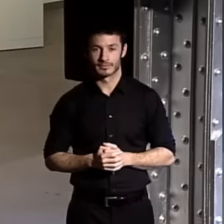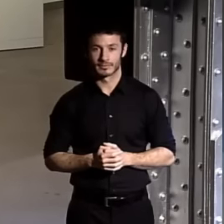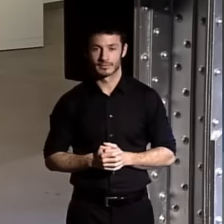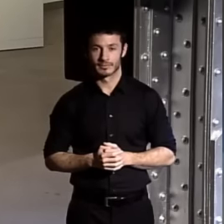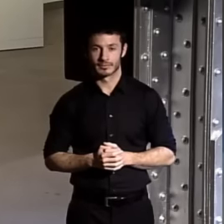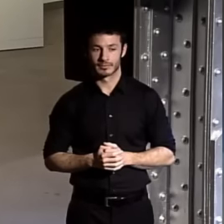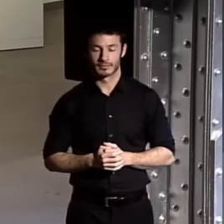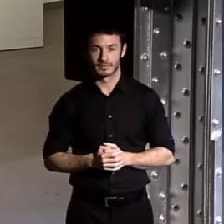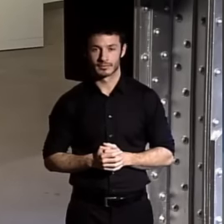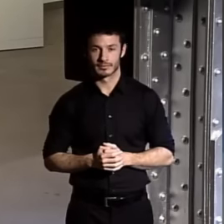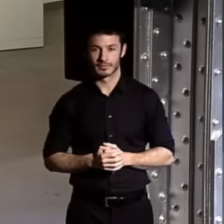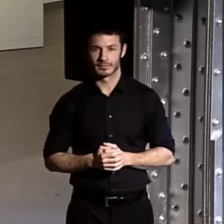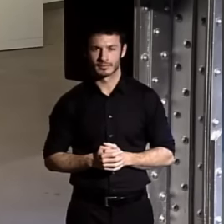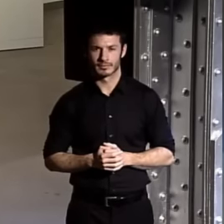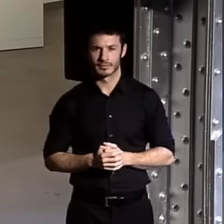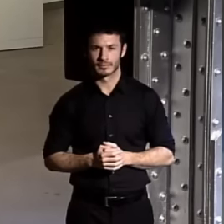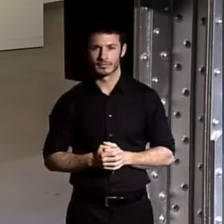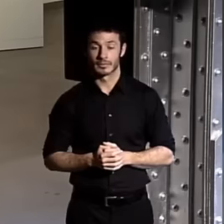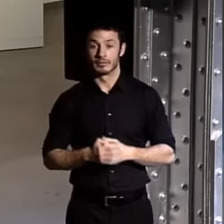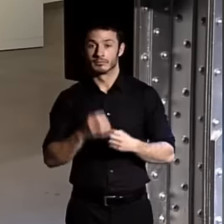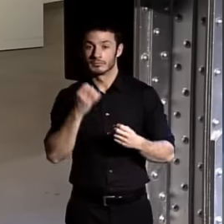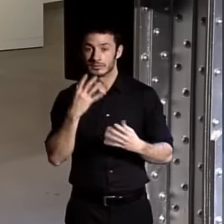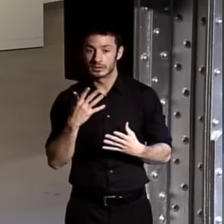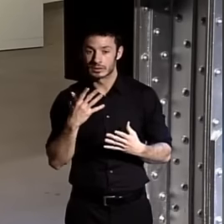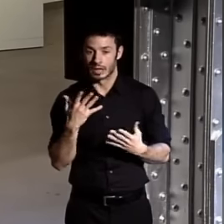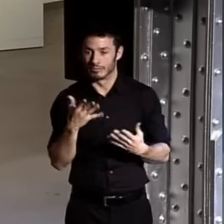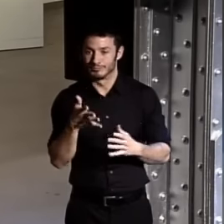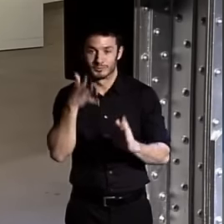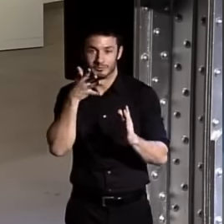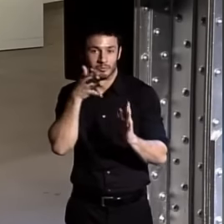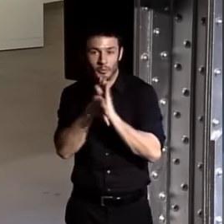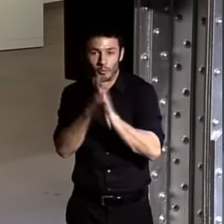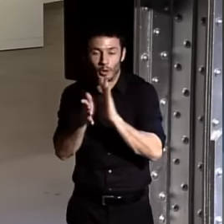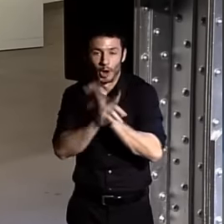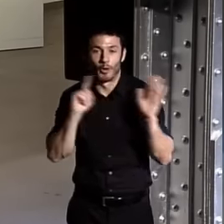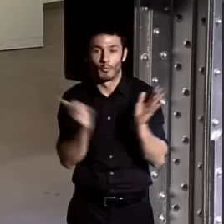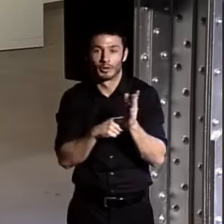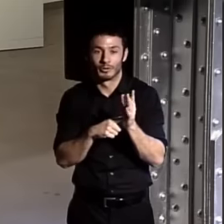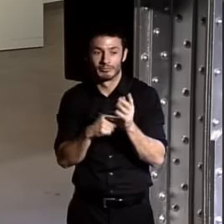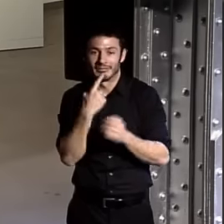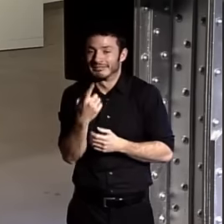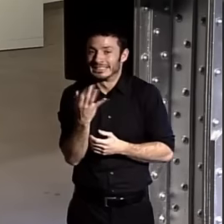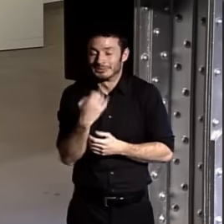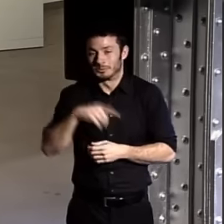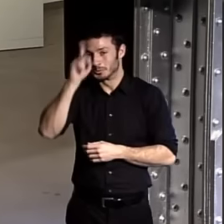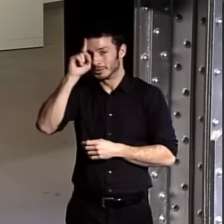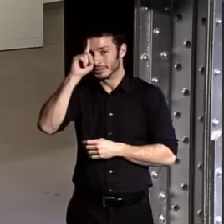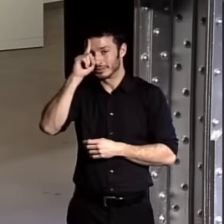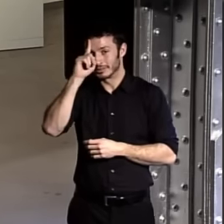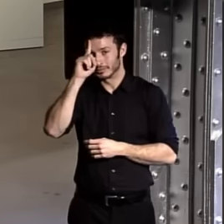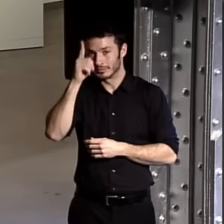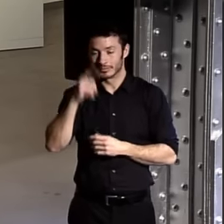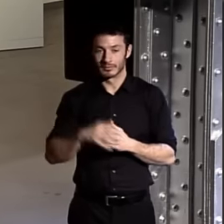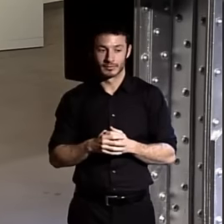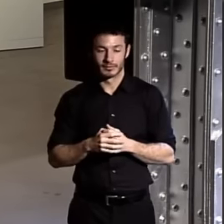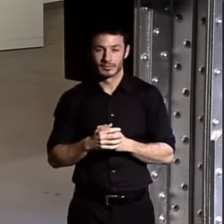Ah no no bueno es que lo han dicho todo ya no sé qué decir básicamente bueno la máxima que ha